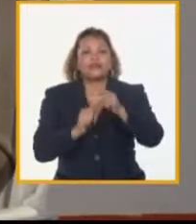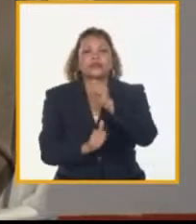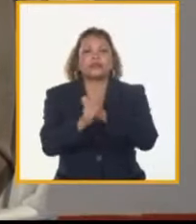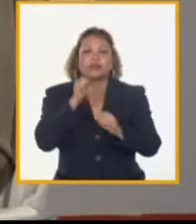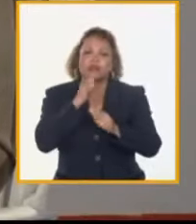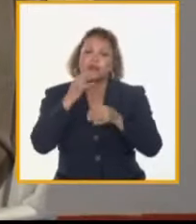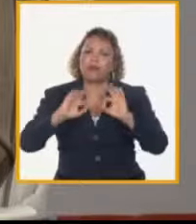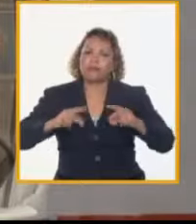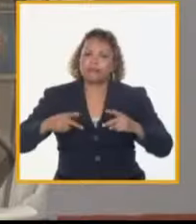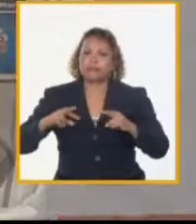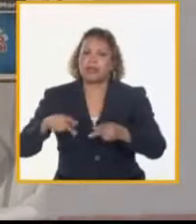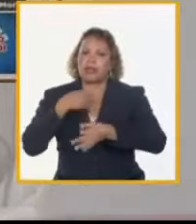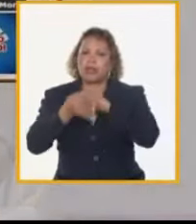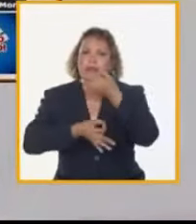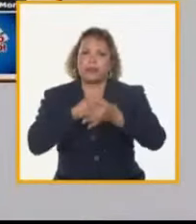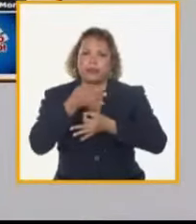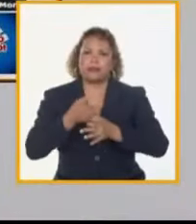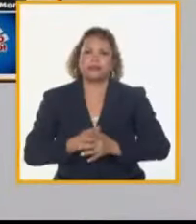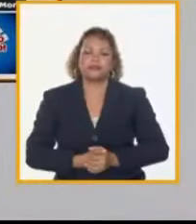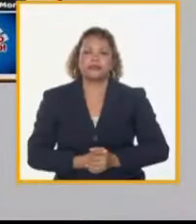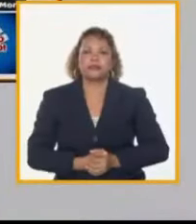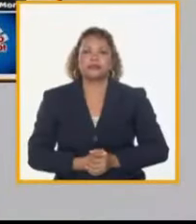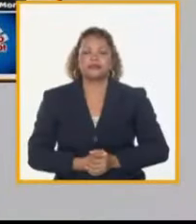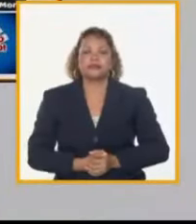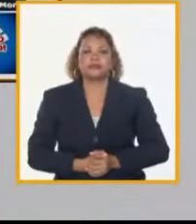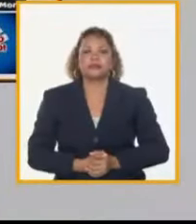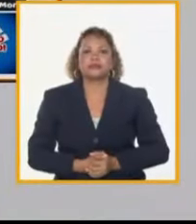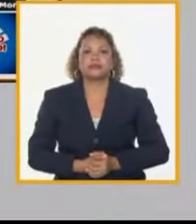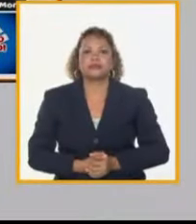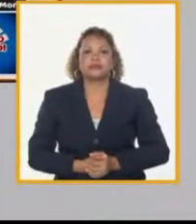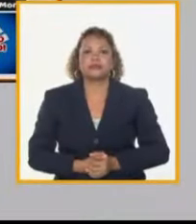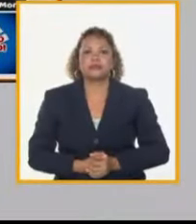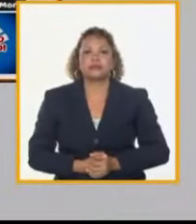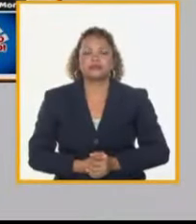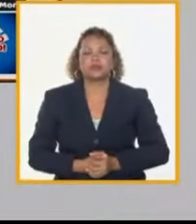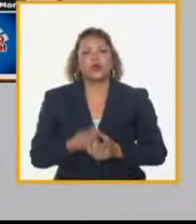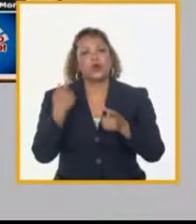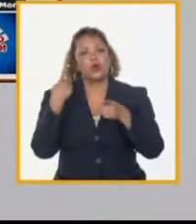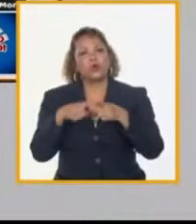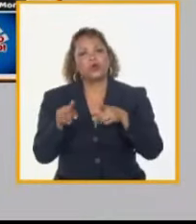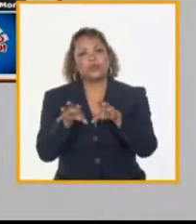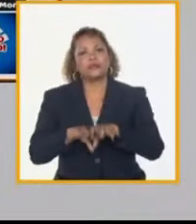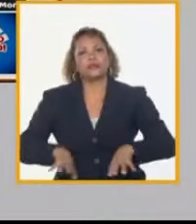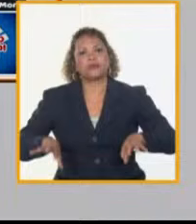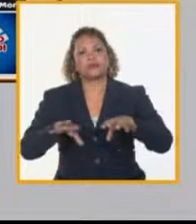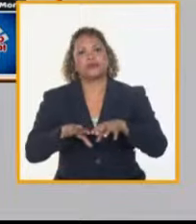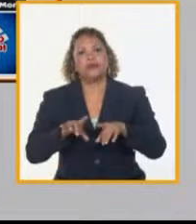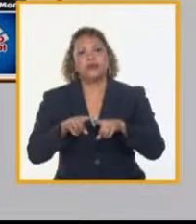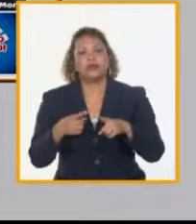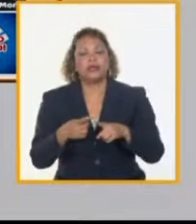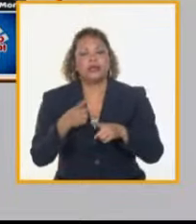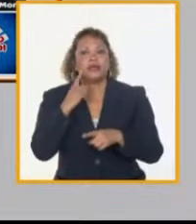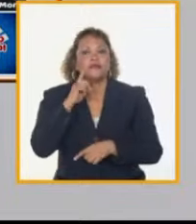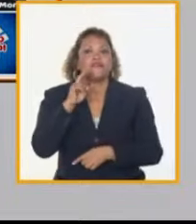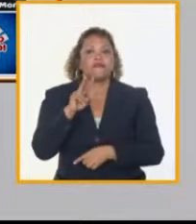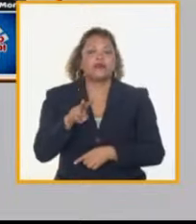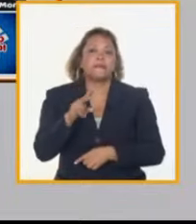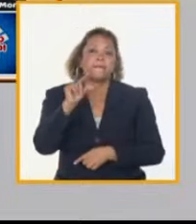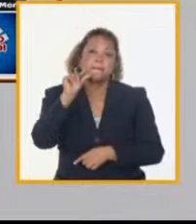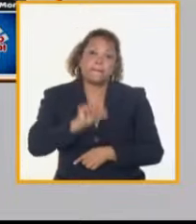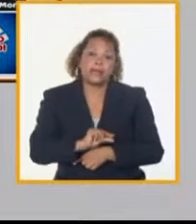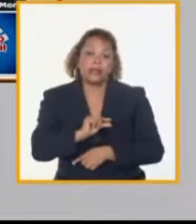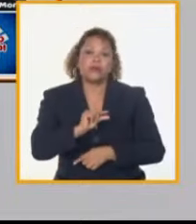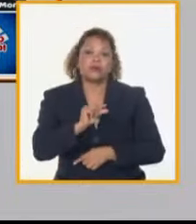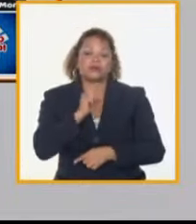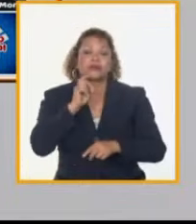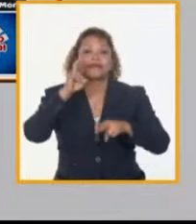veces por estos mismos canales que le decíamos. Lo otro por lo que transcurre también, que se vean menos capacidades, por supuesto. Las